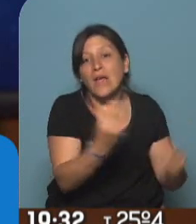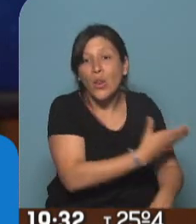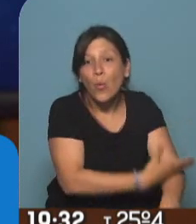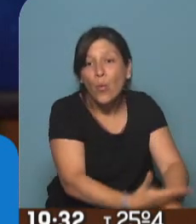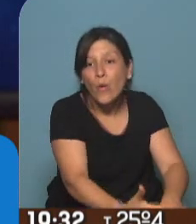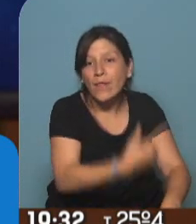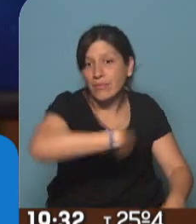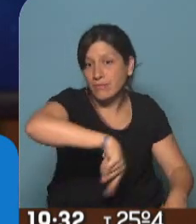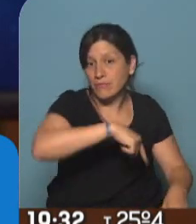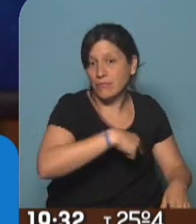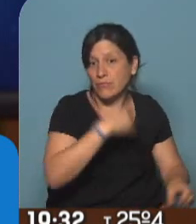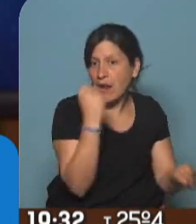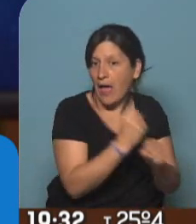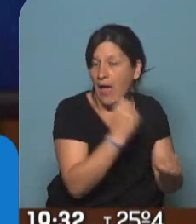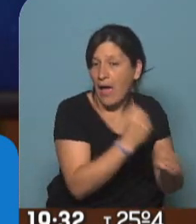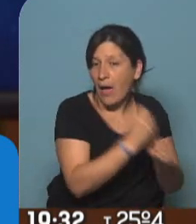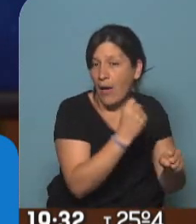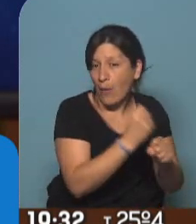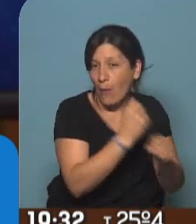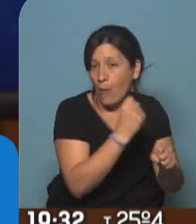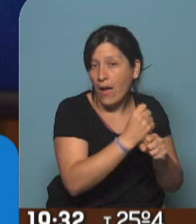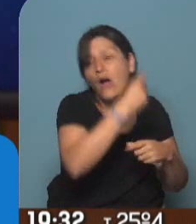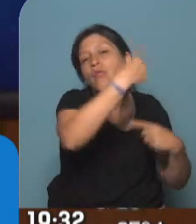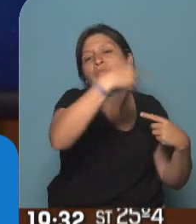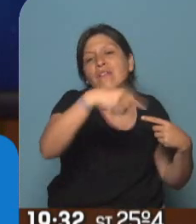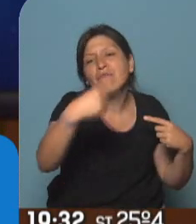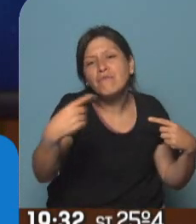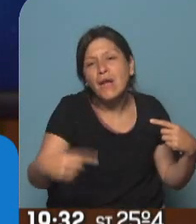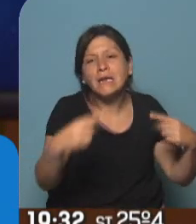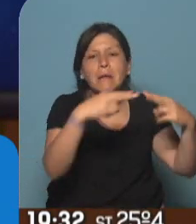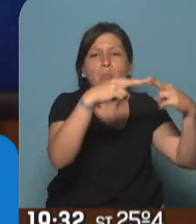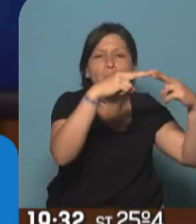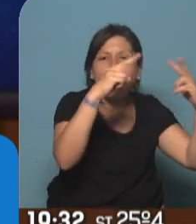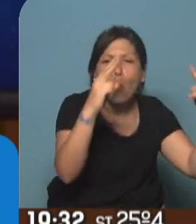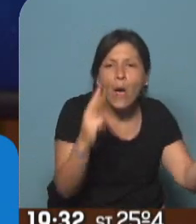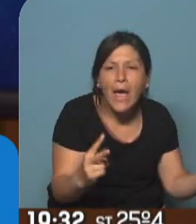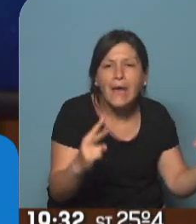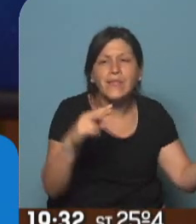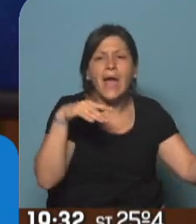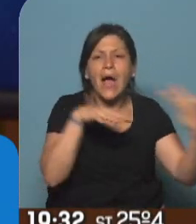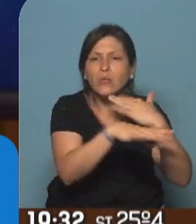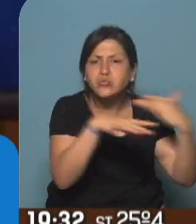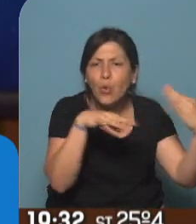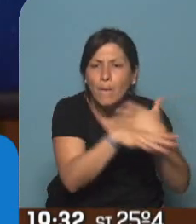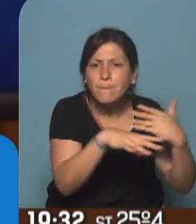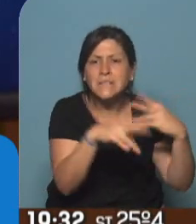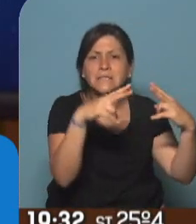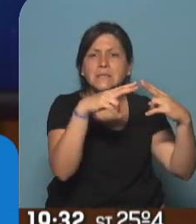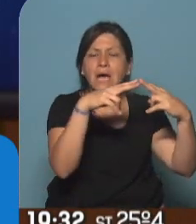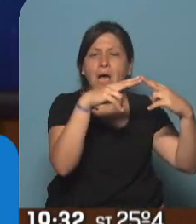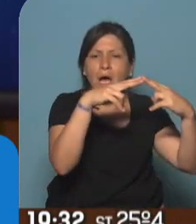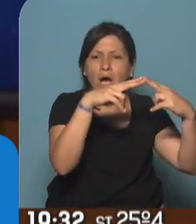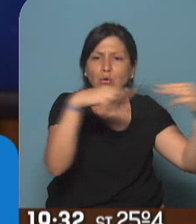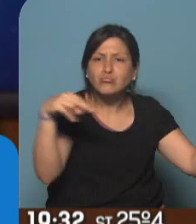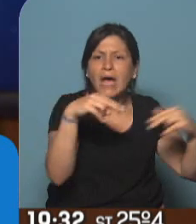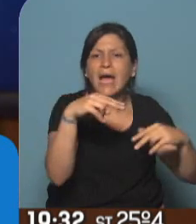en los territorios federales digamos los puentes en relación a otras realidades rutas nacionales